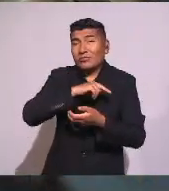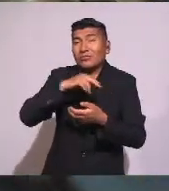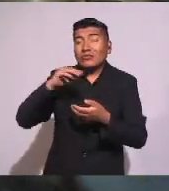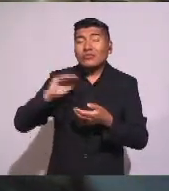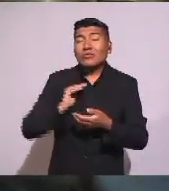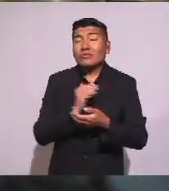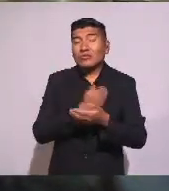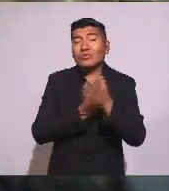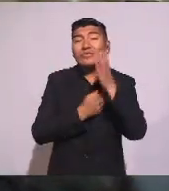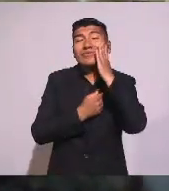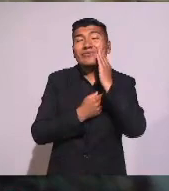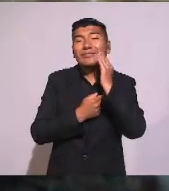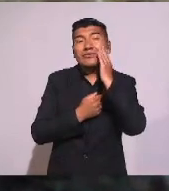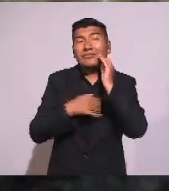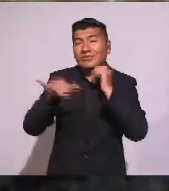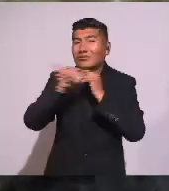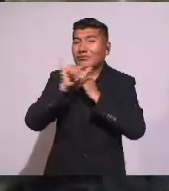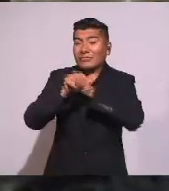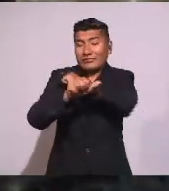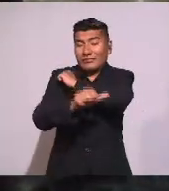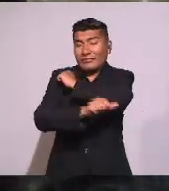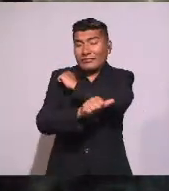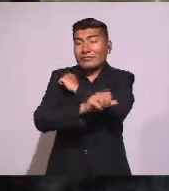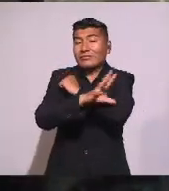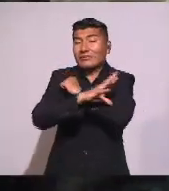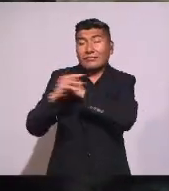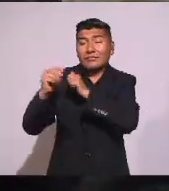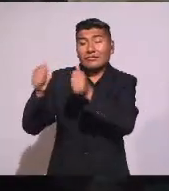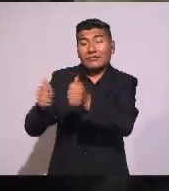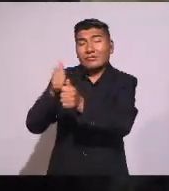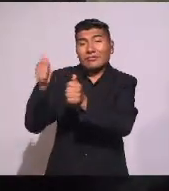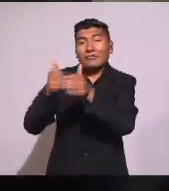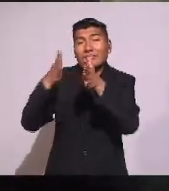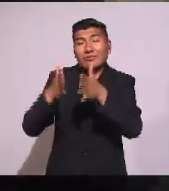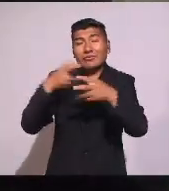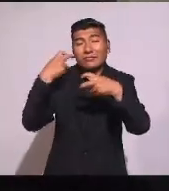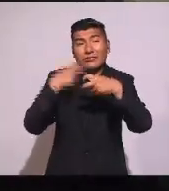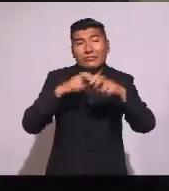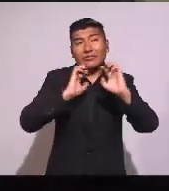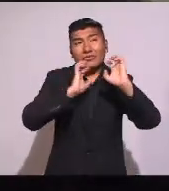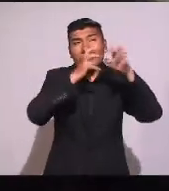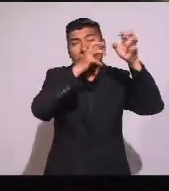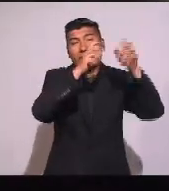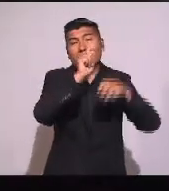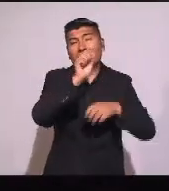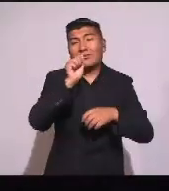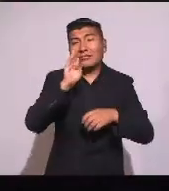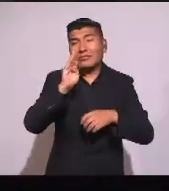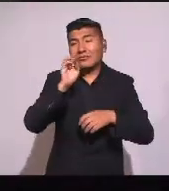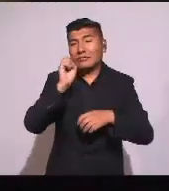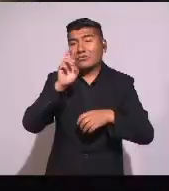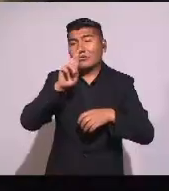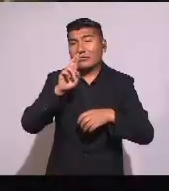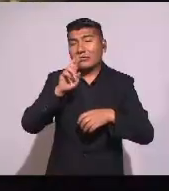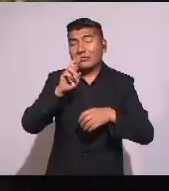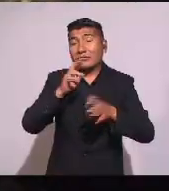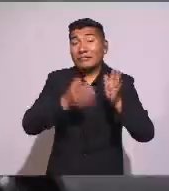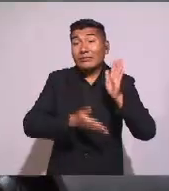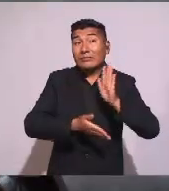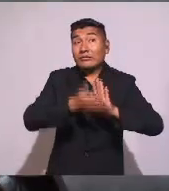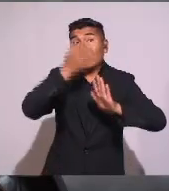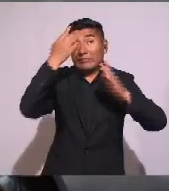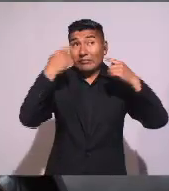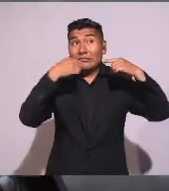la experiencia de abraham y la de los apóstoles en el monte tabor la experiencia de salir